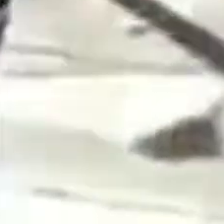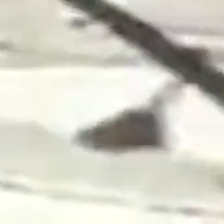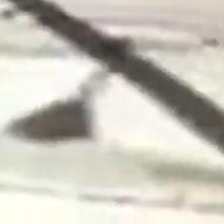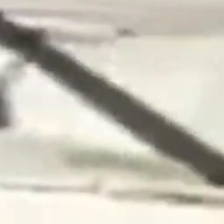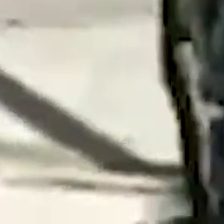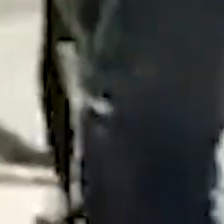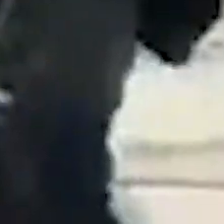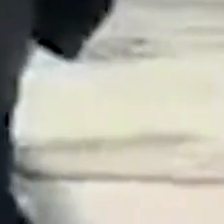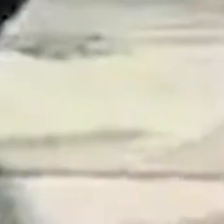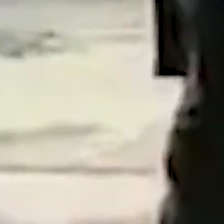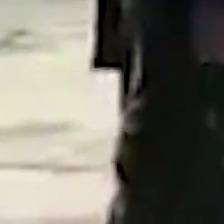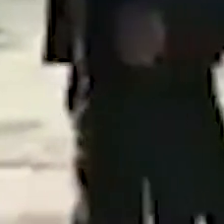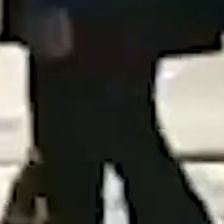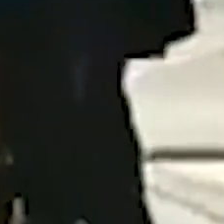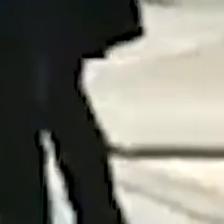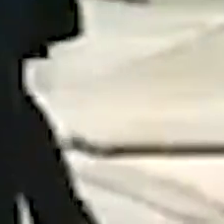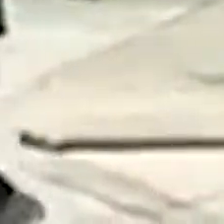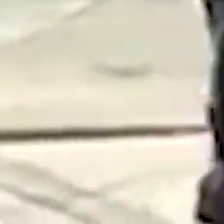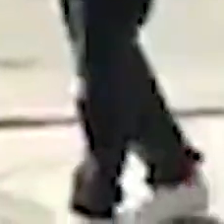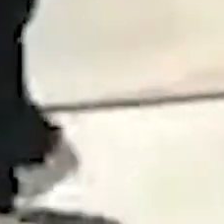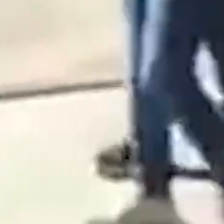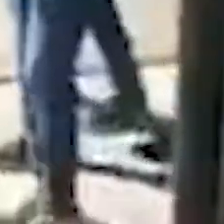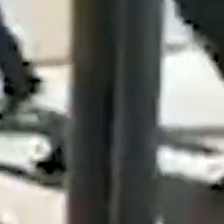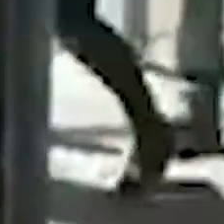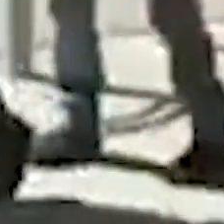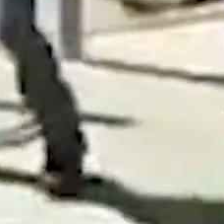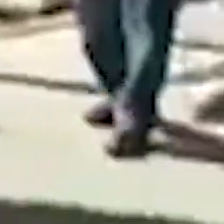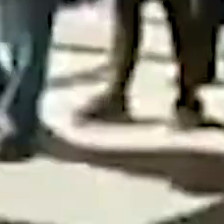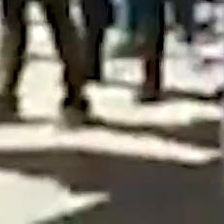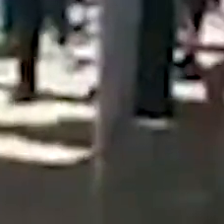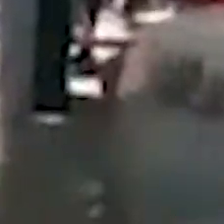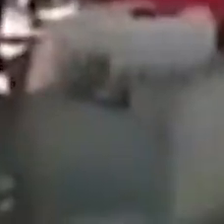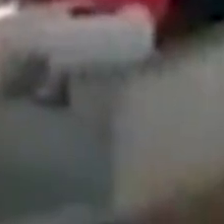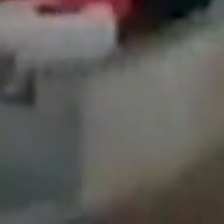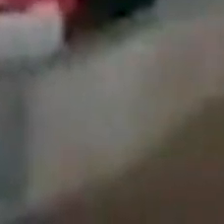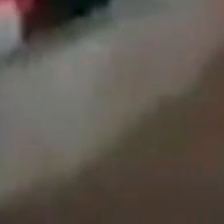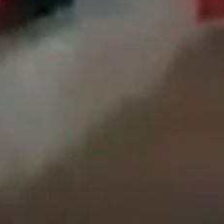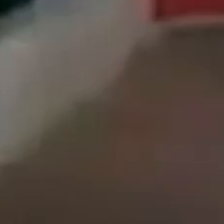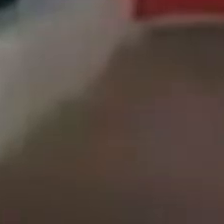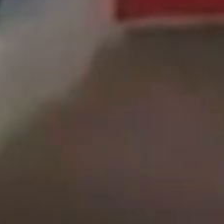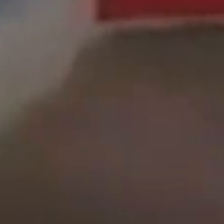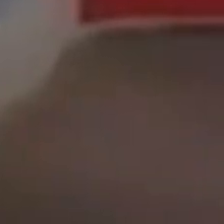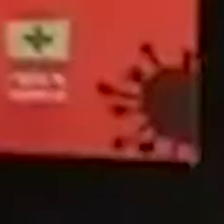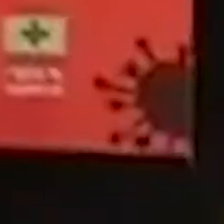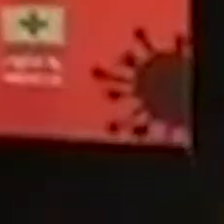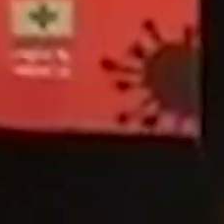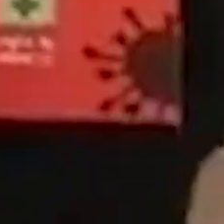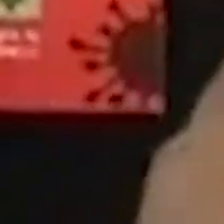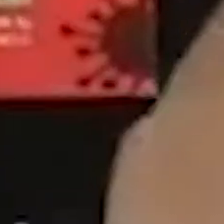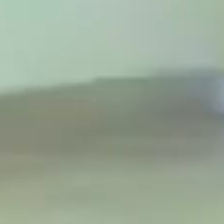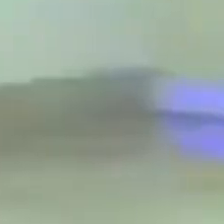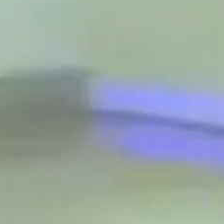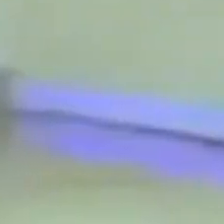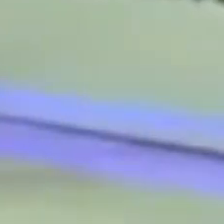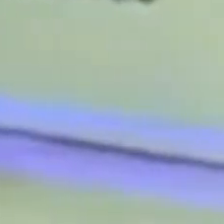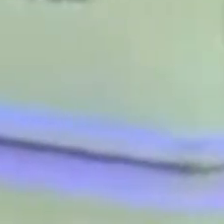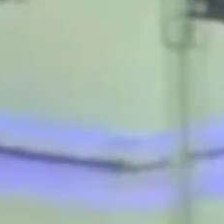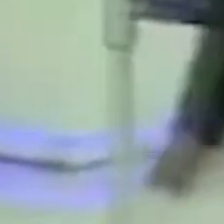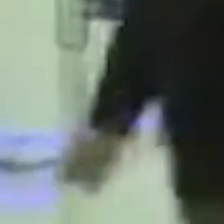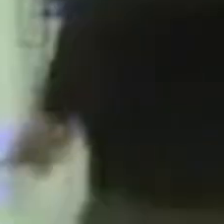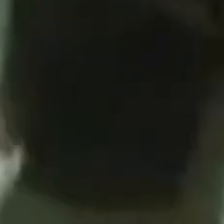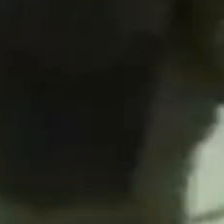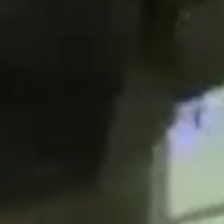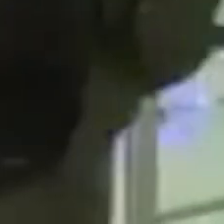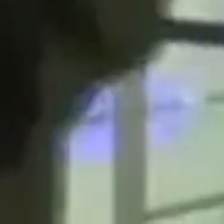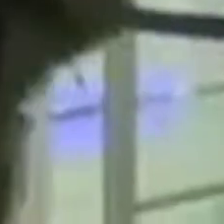hombres, radicados 25 en Cajeme, 23 en San Luis Río Colorado y 20 en Hermosillo. De dichos contagios, 67